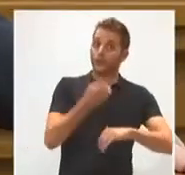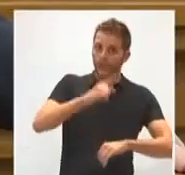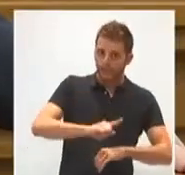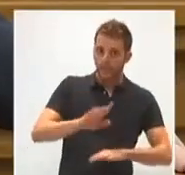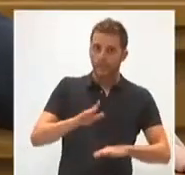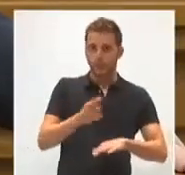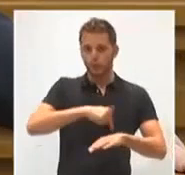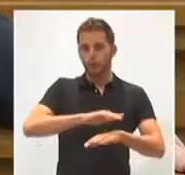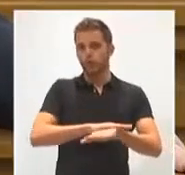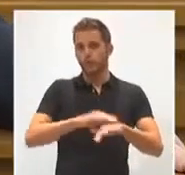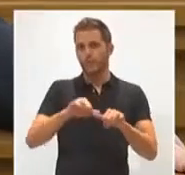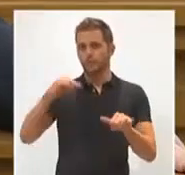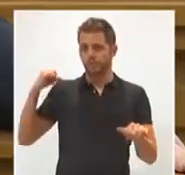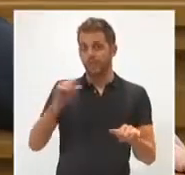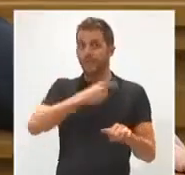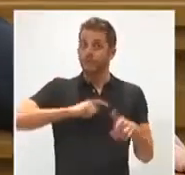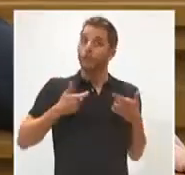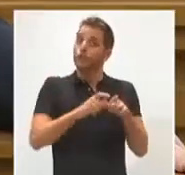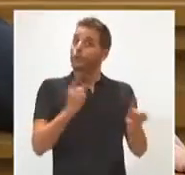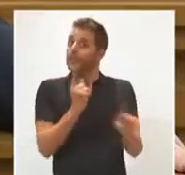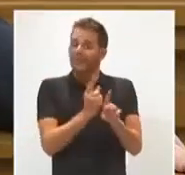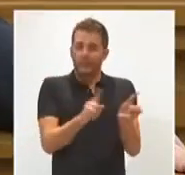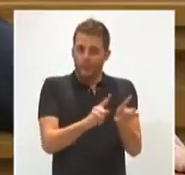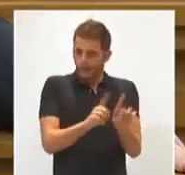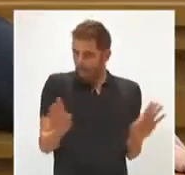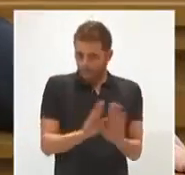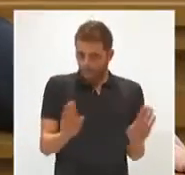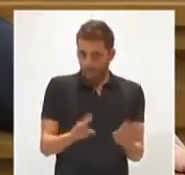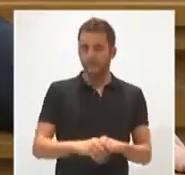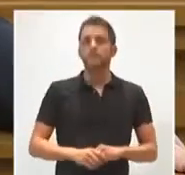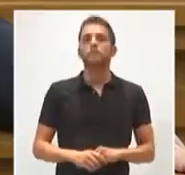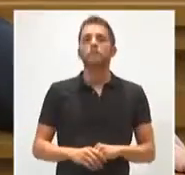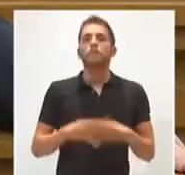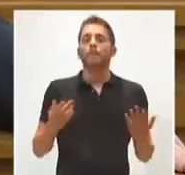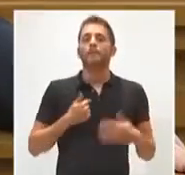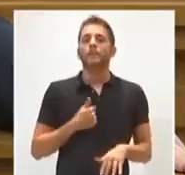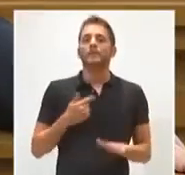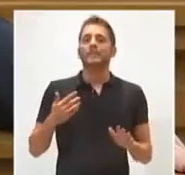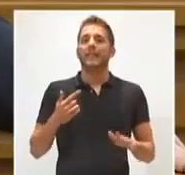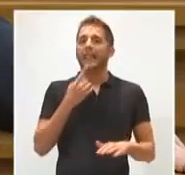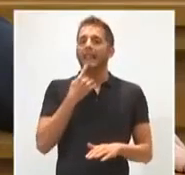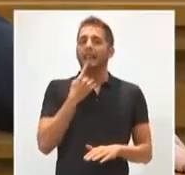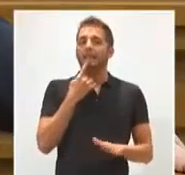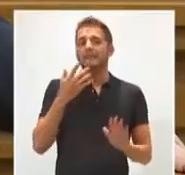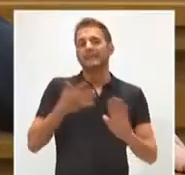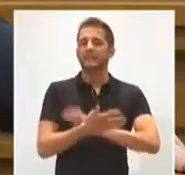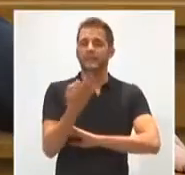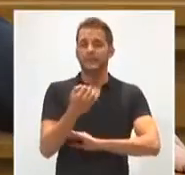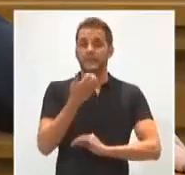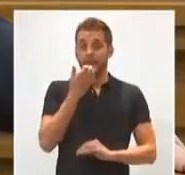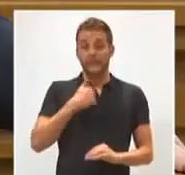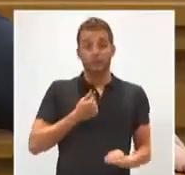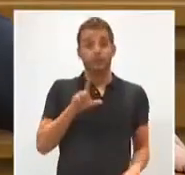gobernando y ustedes mucho tiempo en la oposición que el mismo vamos básicamente pero me refiero que si yo tuviera que elegir